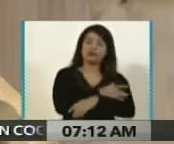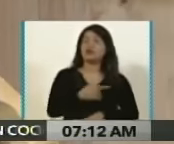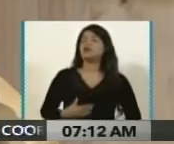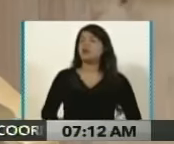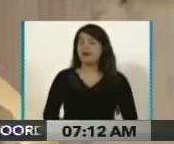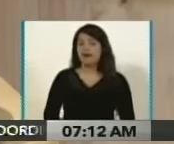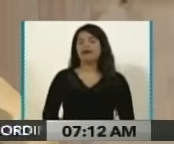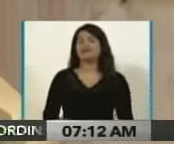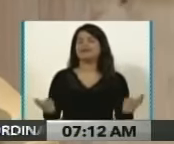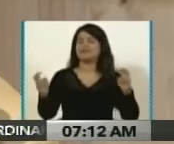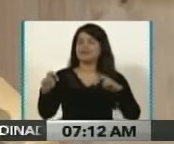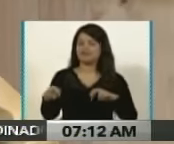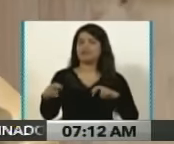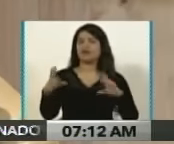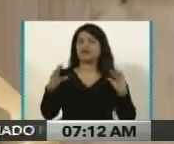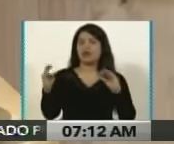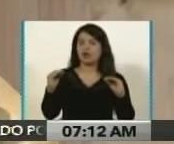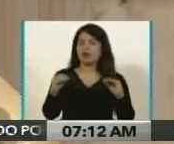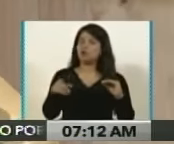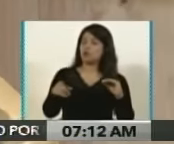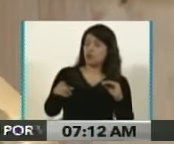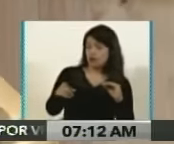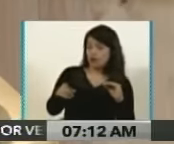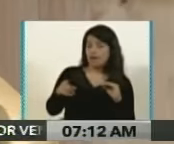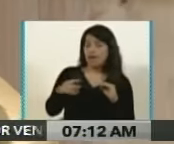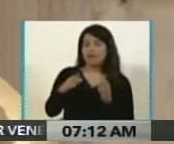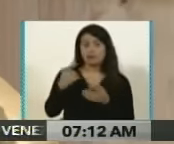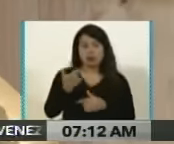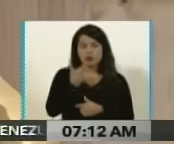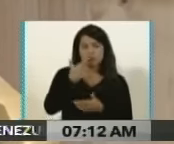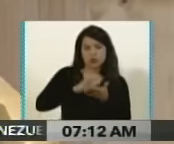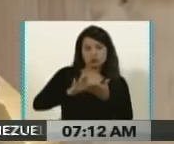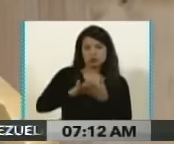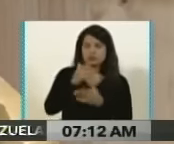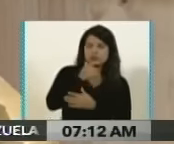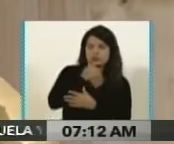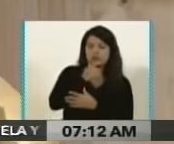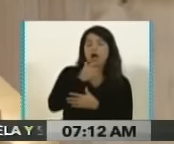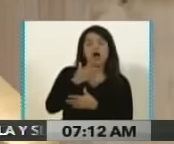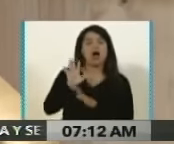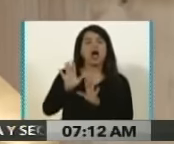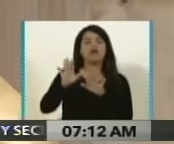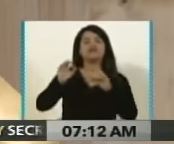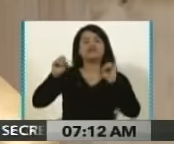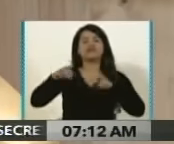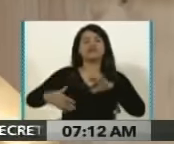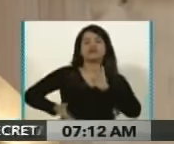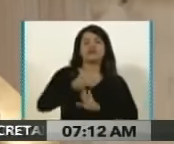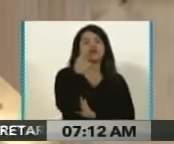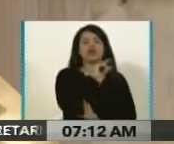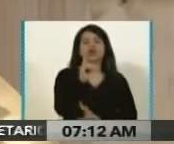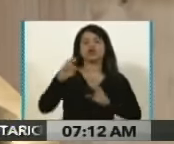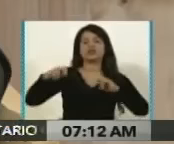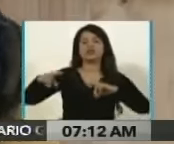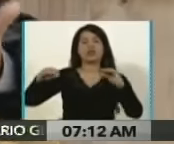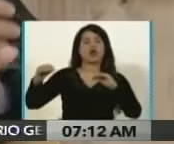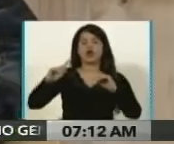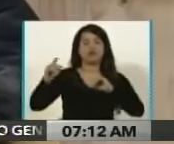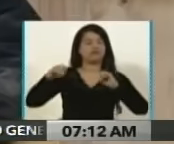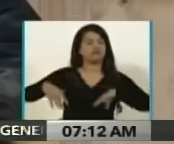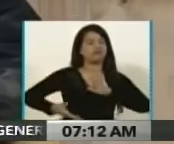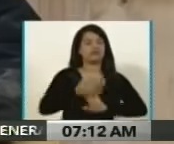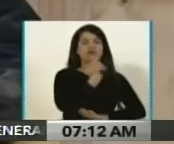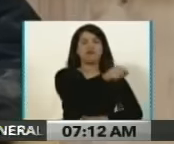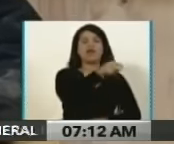vez encontró una excusa para irse y se fue. ¿Por qué? Porque iba a preparar el paro petrolero para intentar por otro camino derrocar